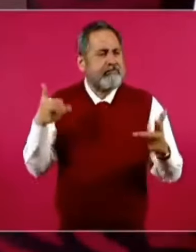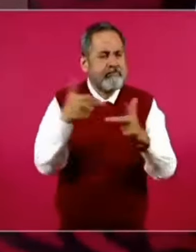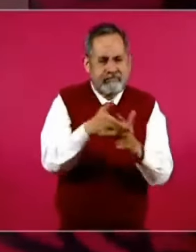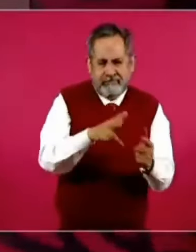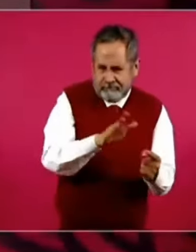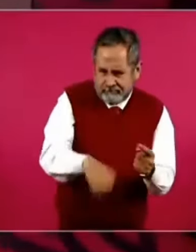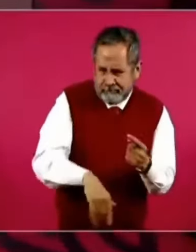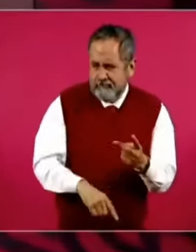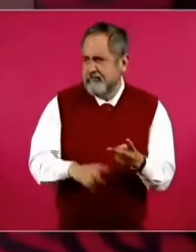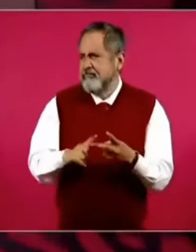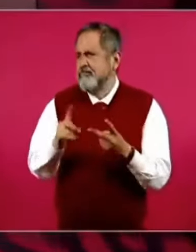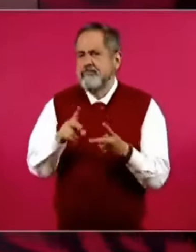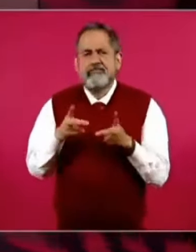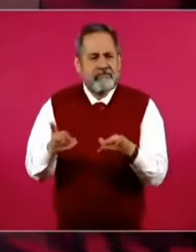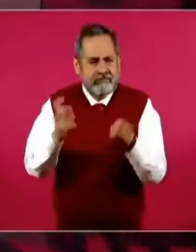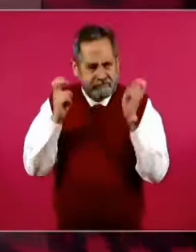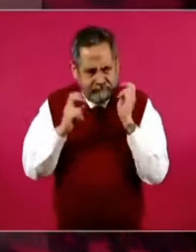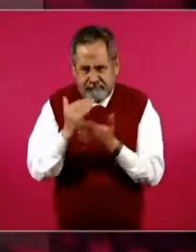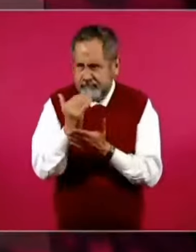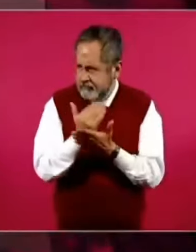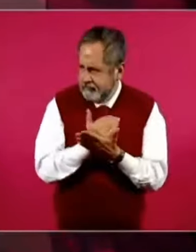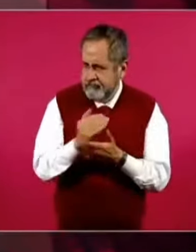Homicidios, robos,